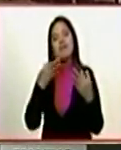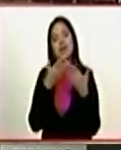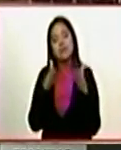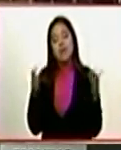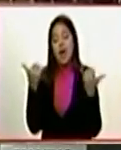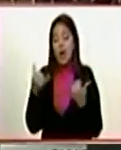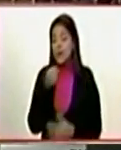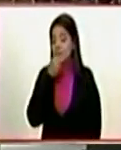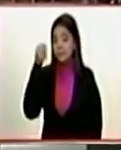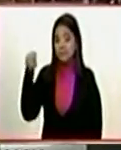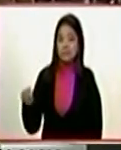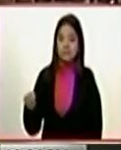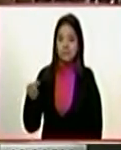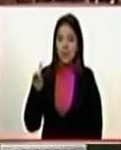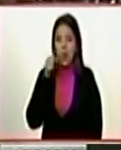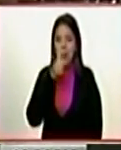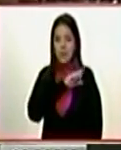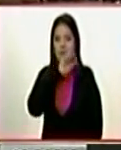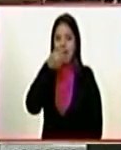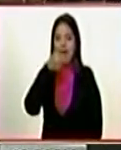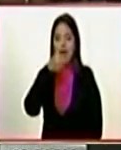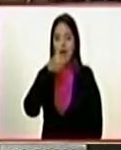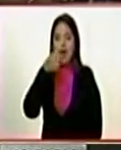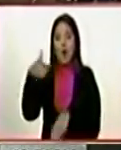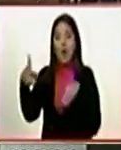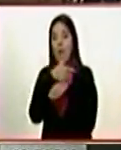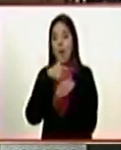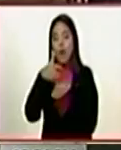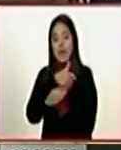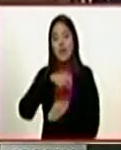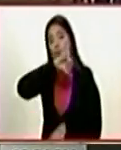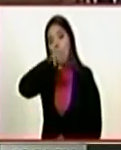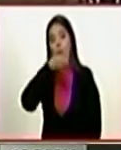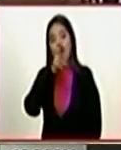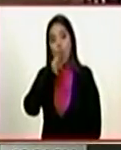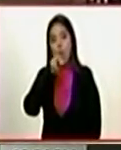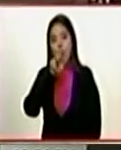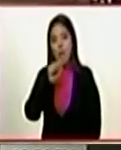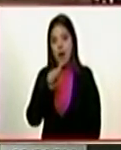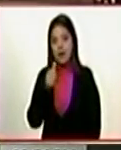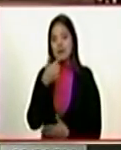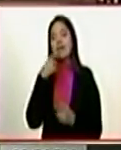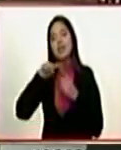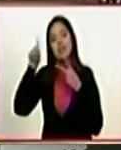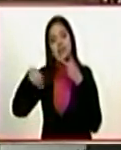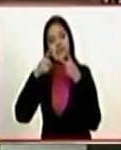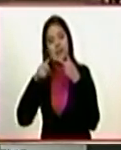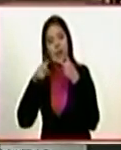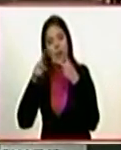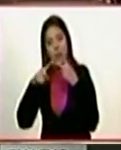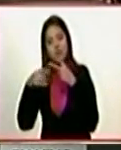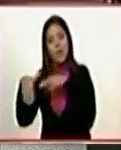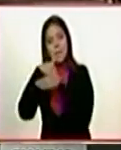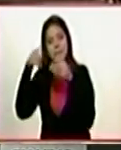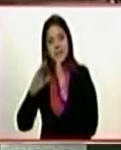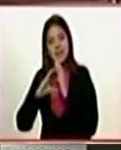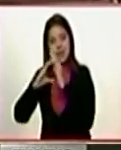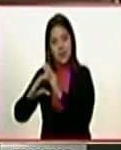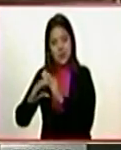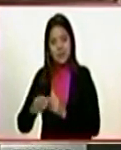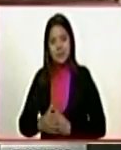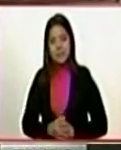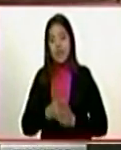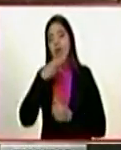en la palabra a nuestro jefe de gobierno, Juan Carlos Dugarte, para que haga un comentario y luego el ministro Jaime